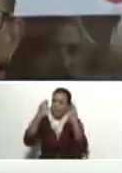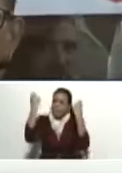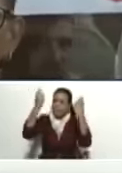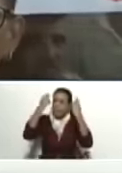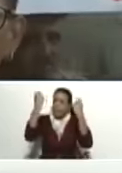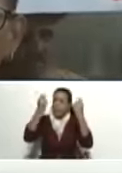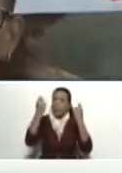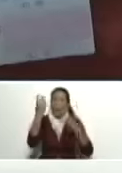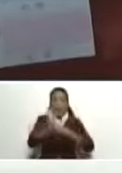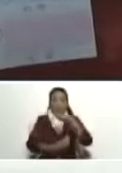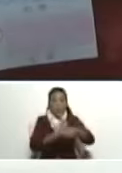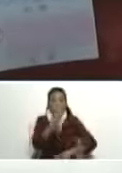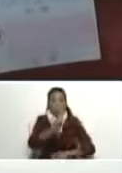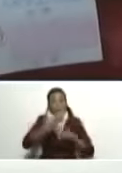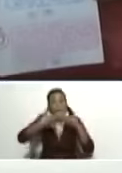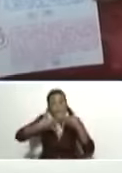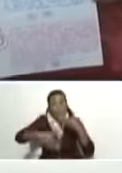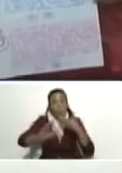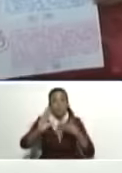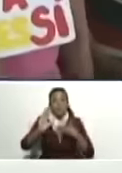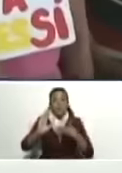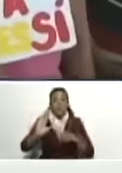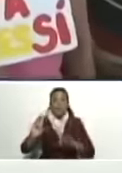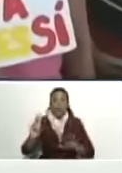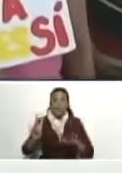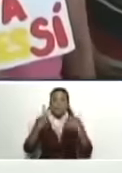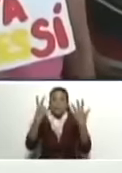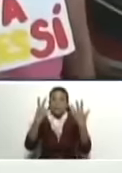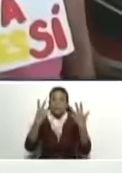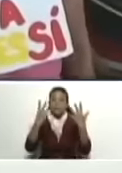para la realización de lo que va a ser el séptimo